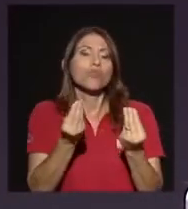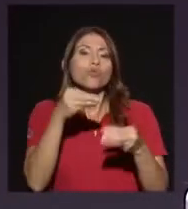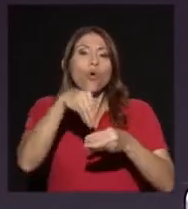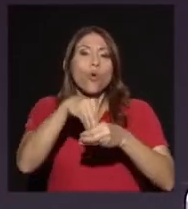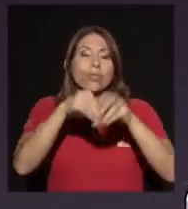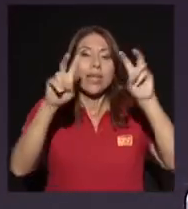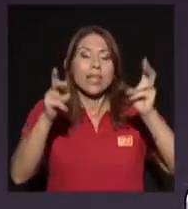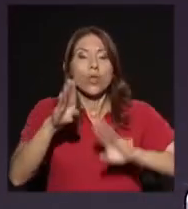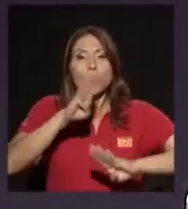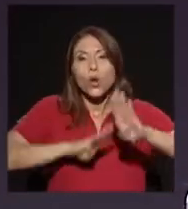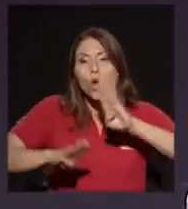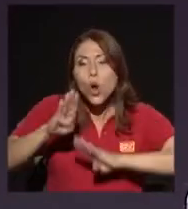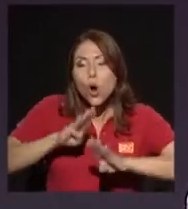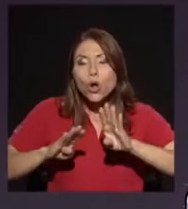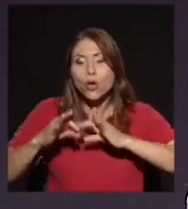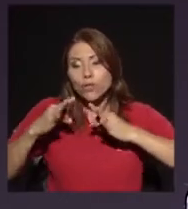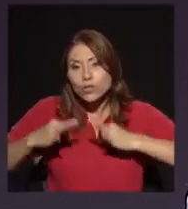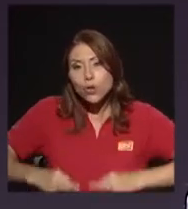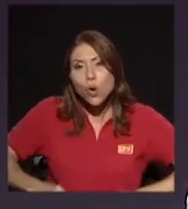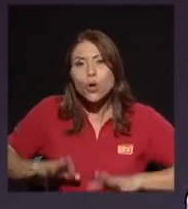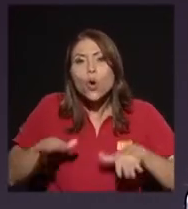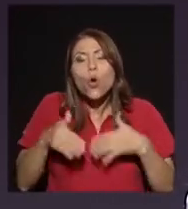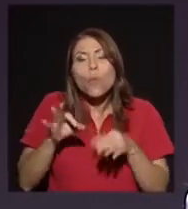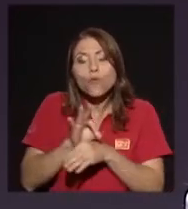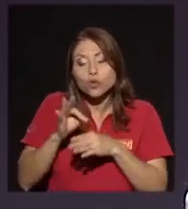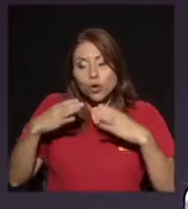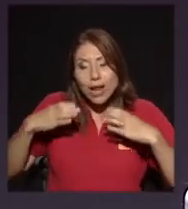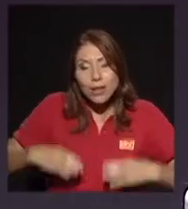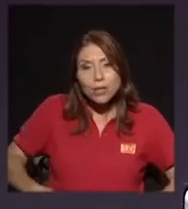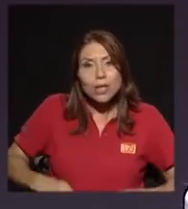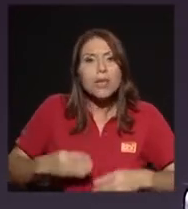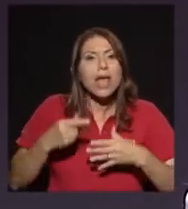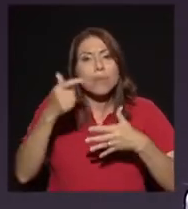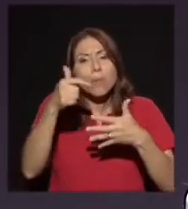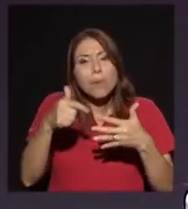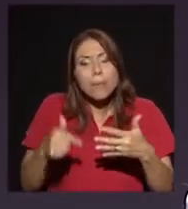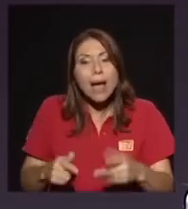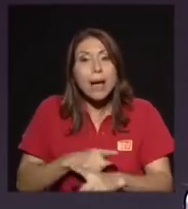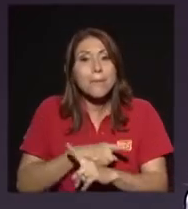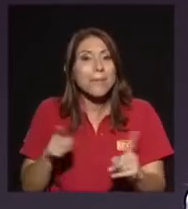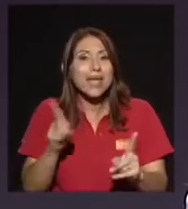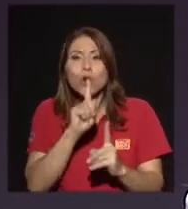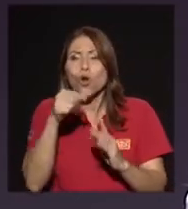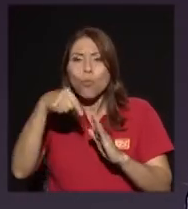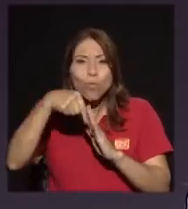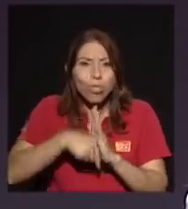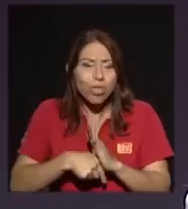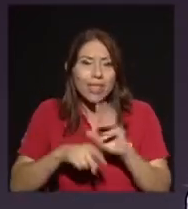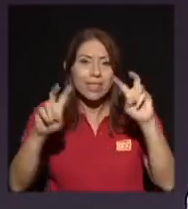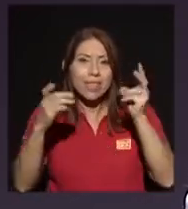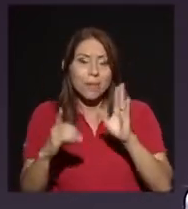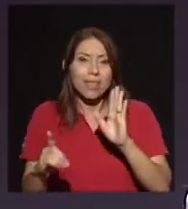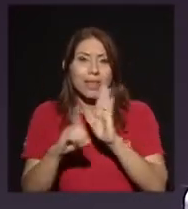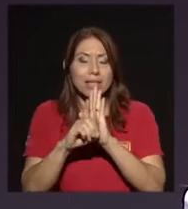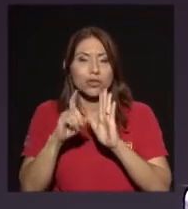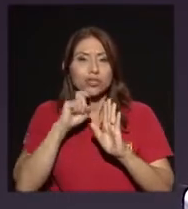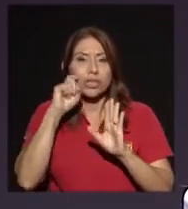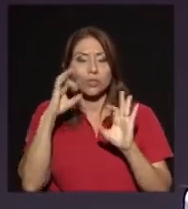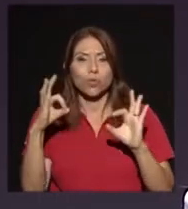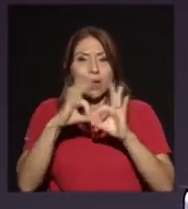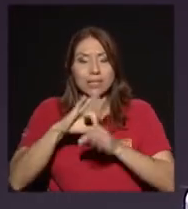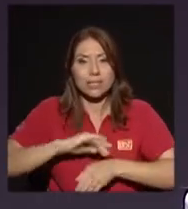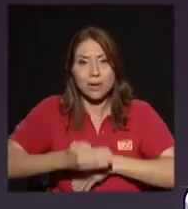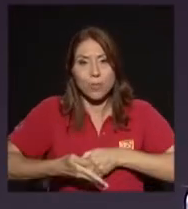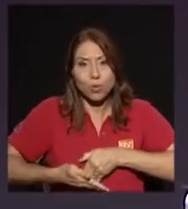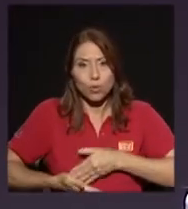funciona la anatomía, de cuáles son los métodos, cuáles son las ITS, pero no va más allá como al tema de derechos sexuales y reproductivos. Por lo